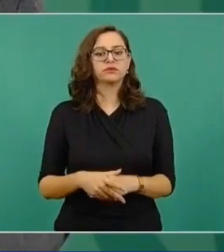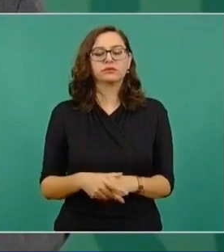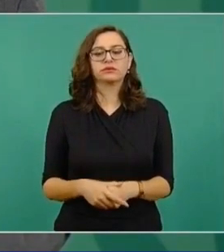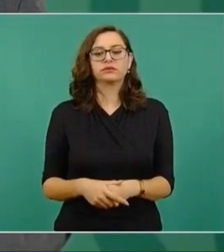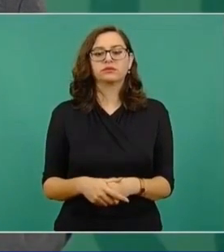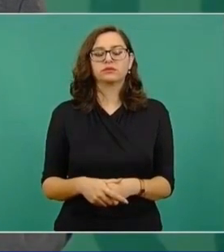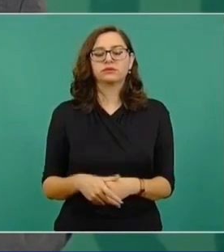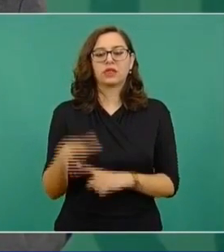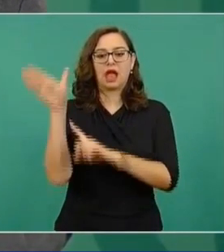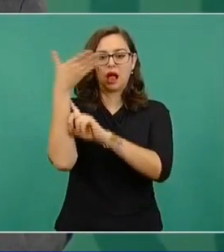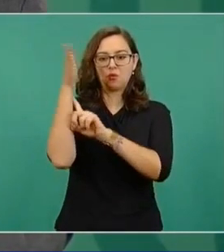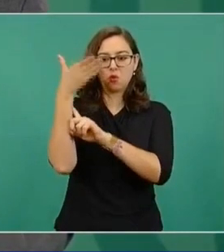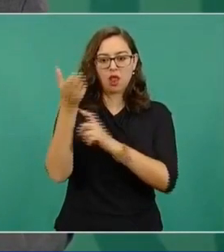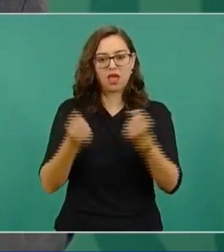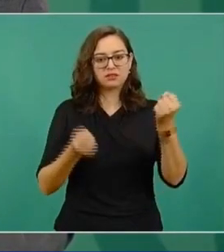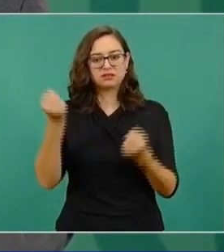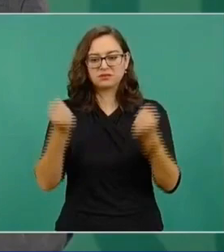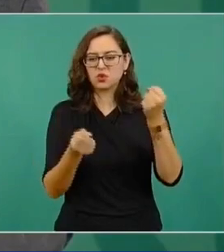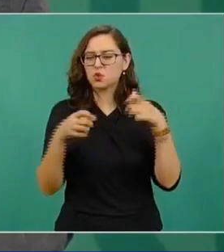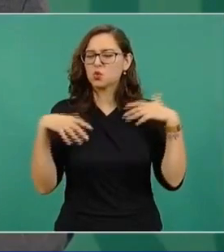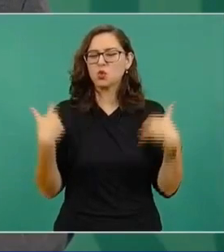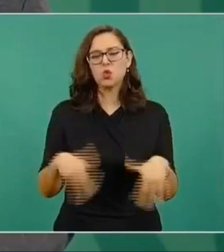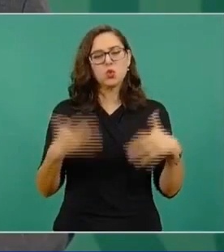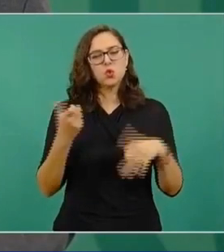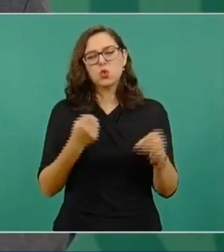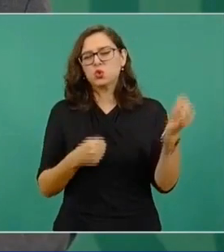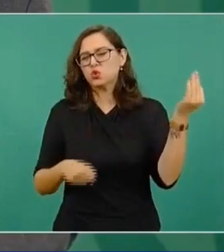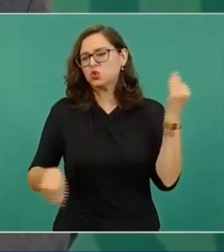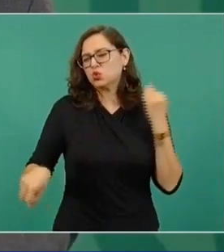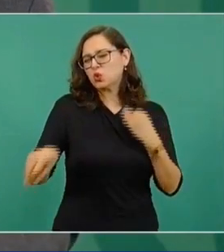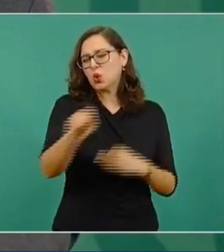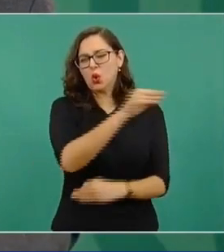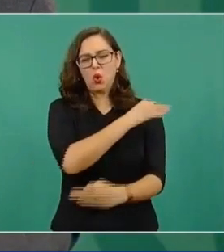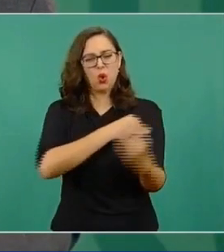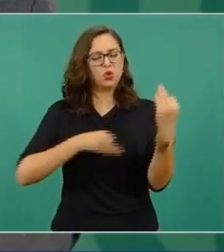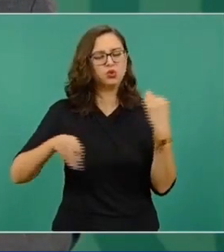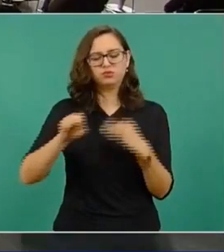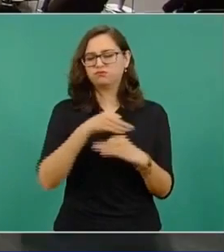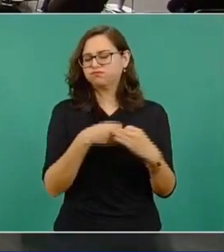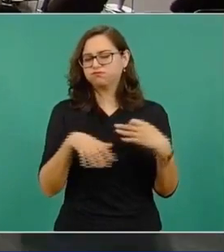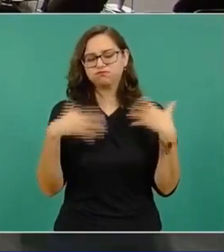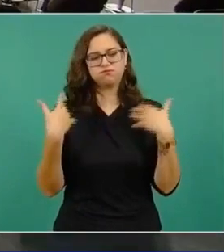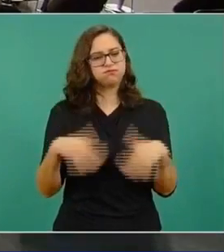choferes de ambulancia, todos los trabajadores de la salud.